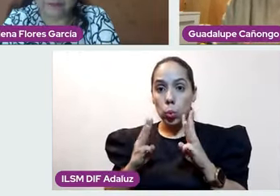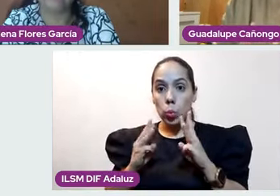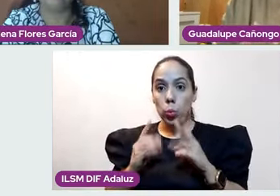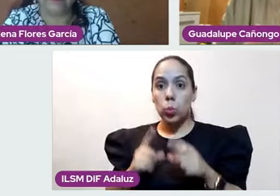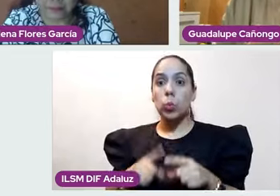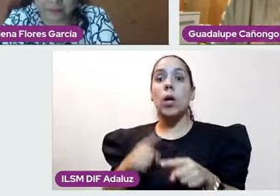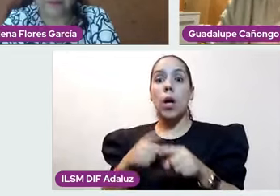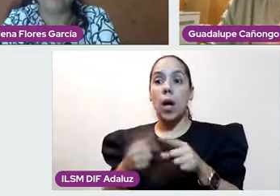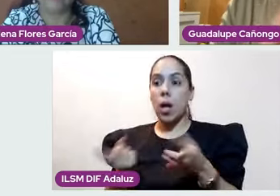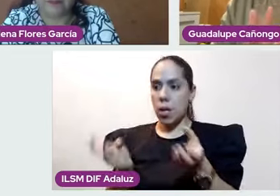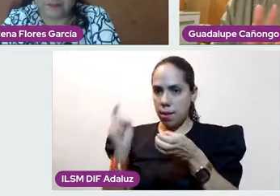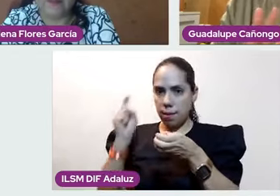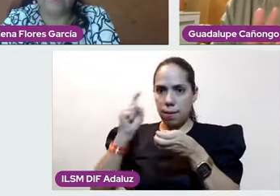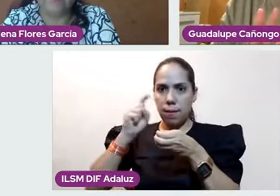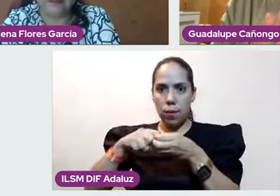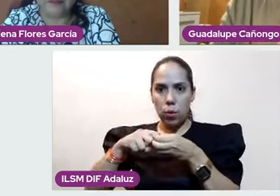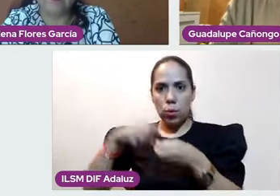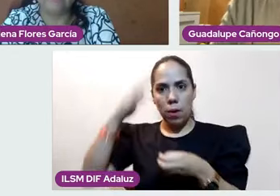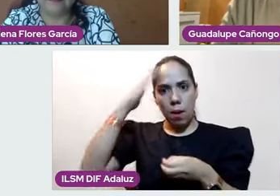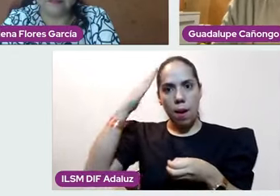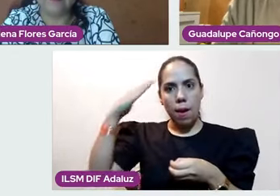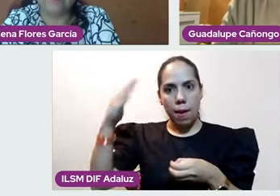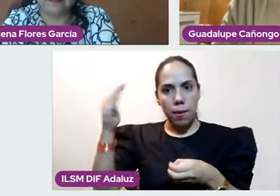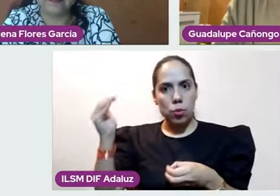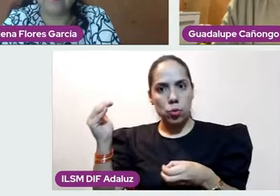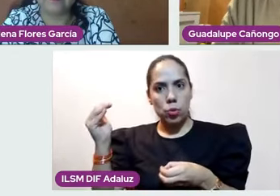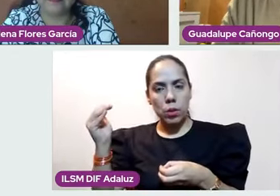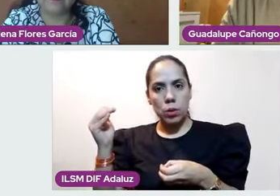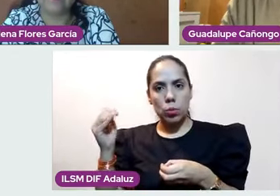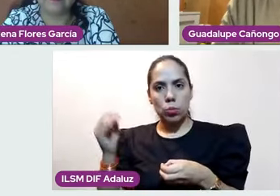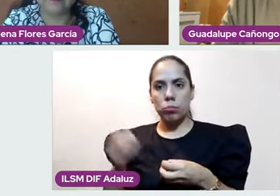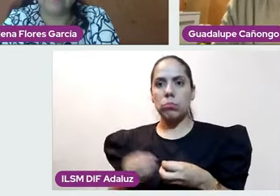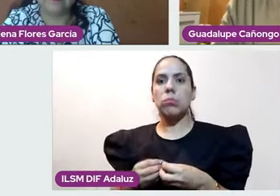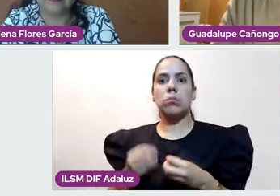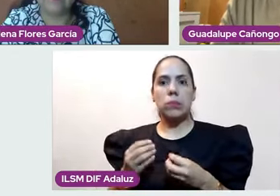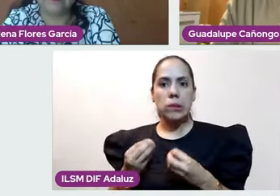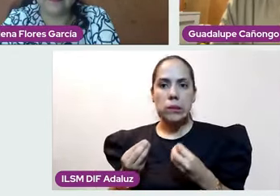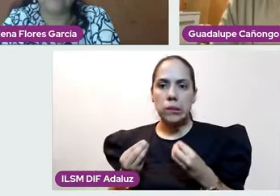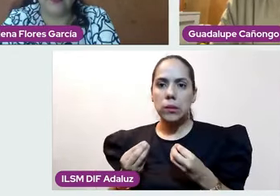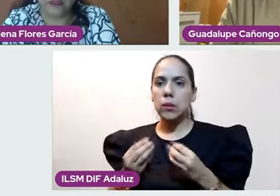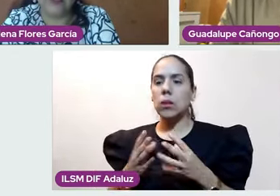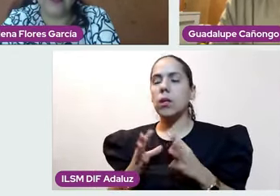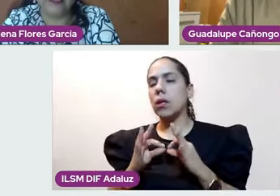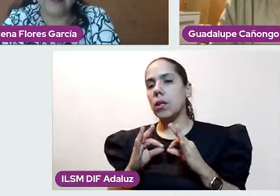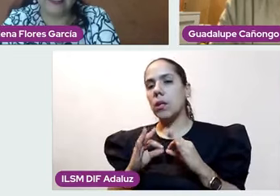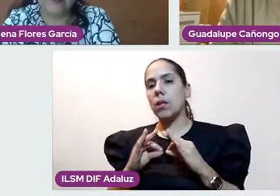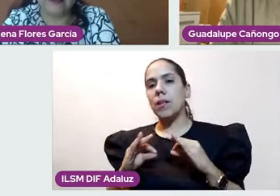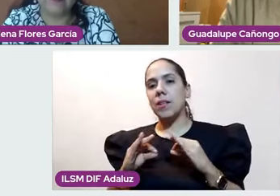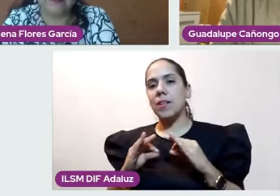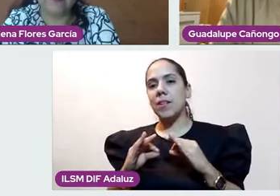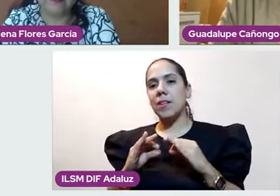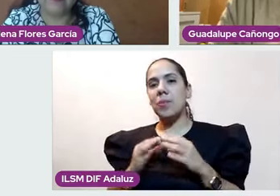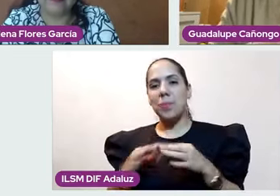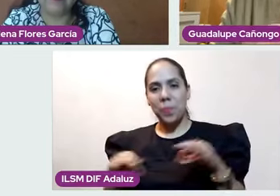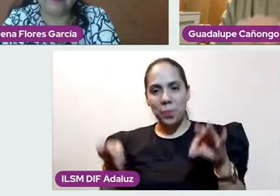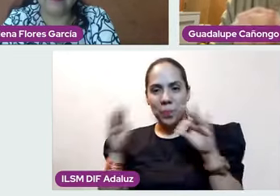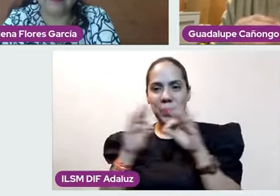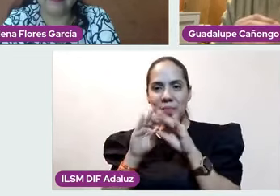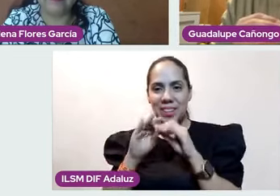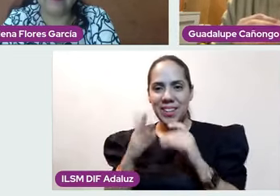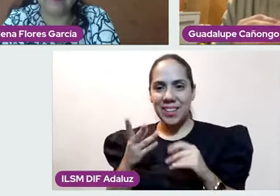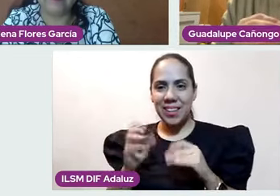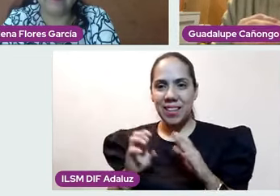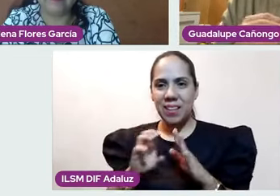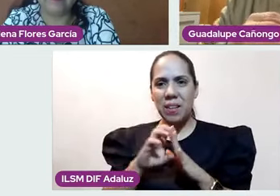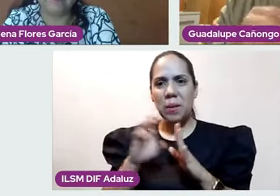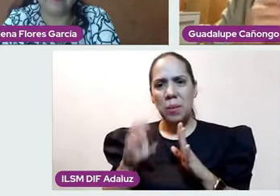ganamos todas. Y parece que no, a lo mejor alguien puede decir, ay, no, eso no, pero de verdad, con